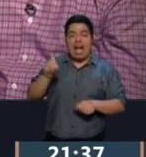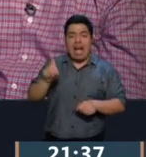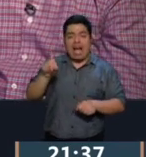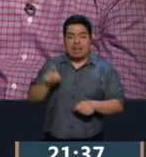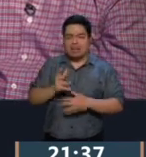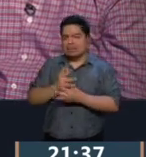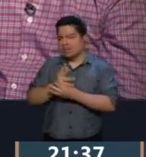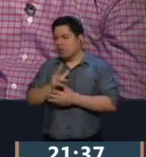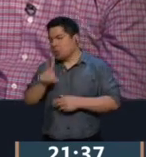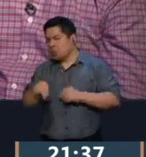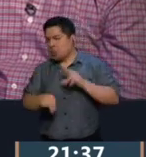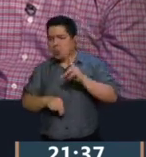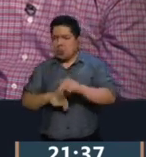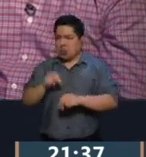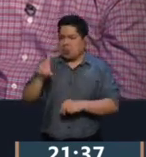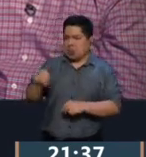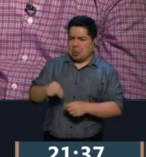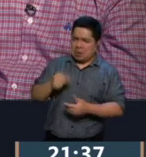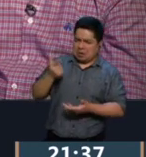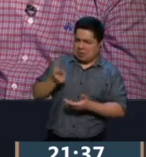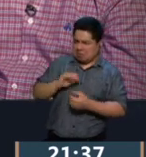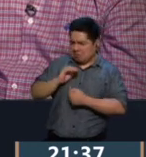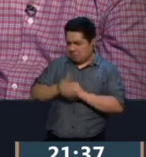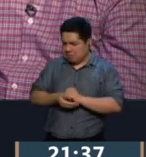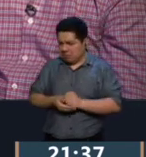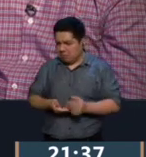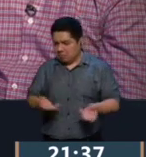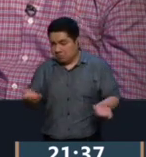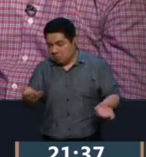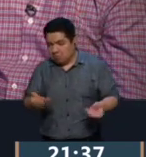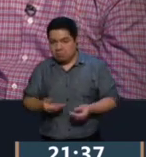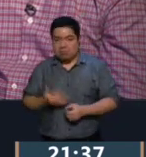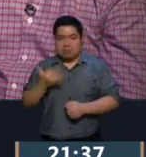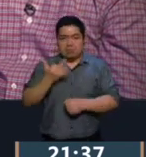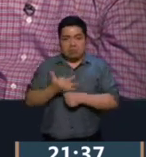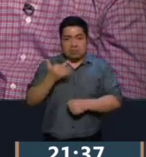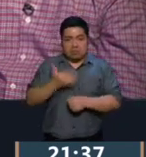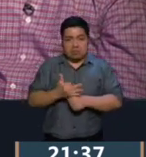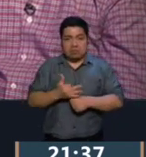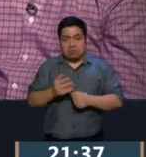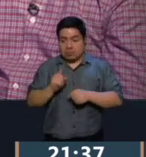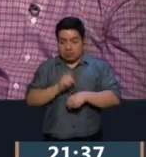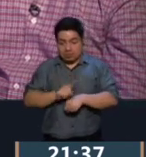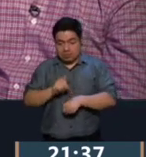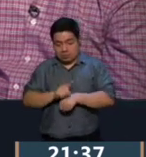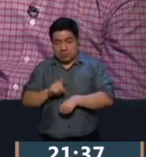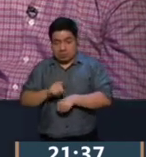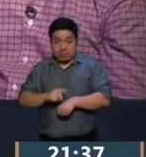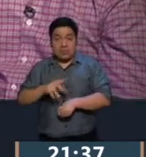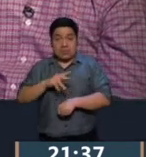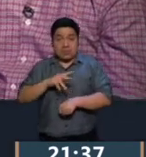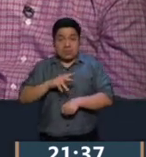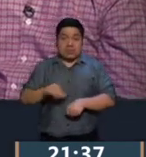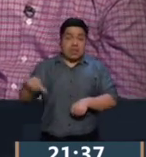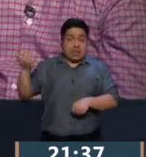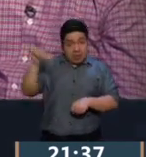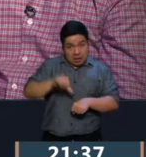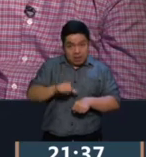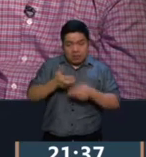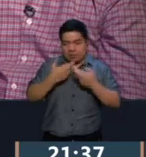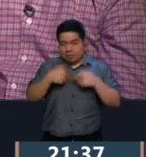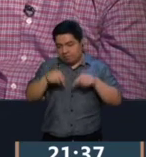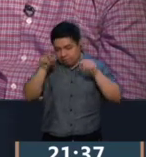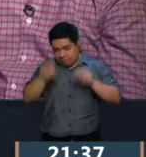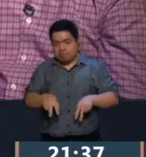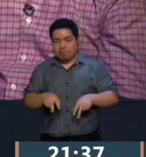Morena, hablar del agua, que dicen, no, pero no es tan grave, el agua no se va a acabar. Pues estamos teniendo afectaciones en la vida cotidiana de las